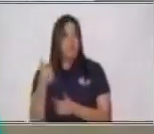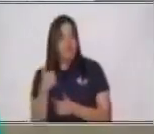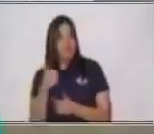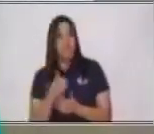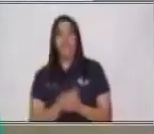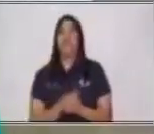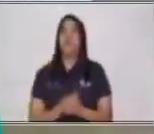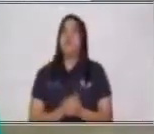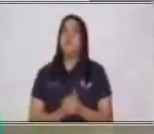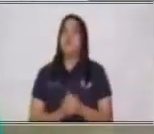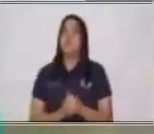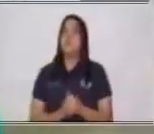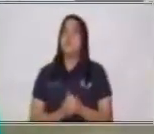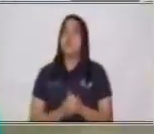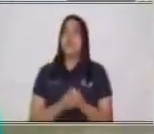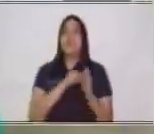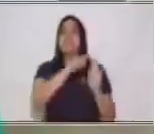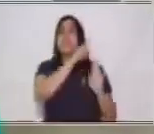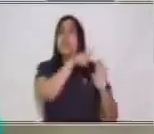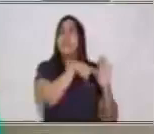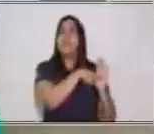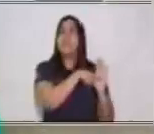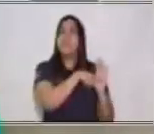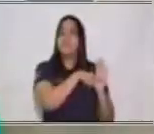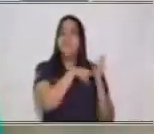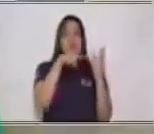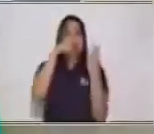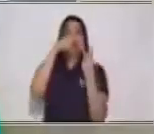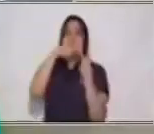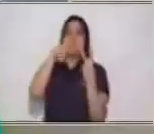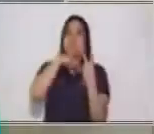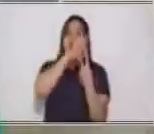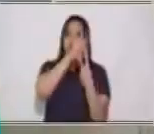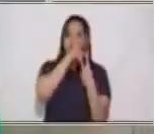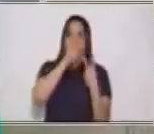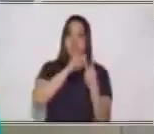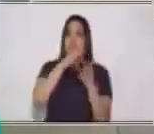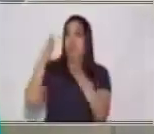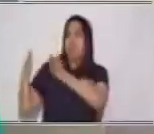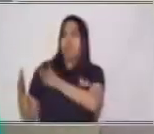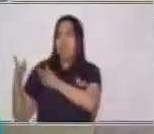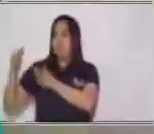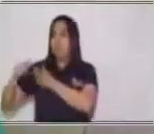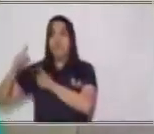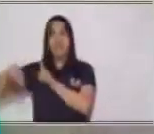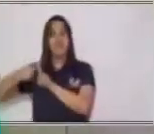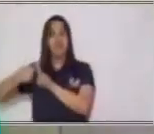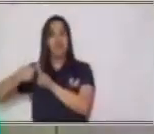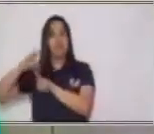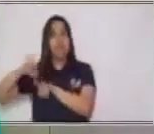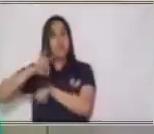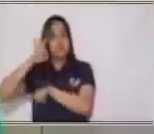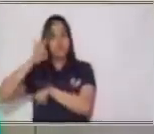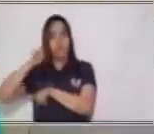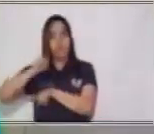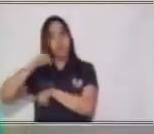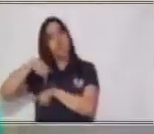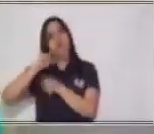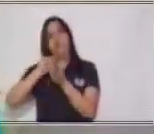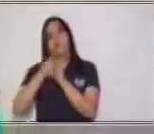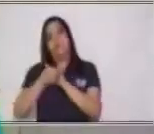concepto, que es resta de cubos. Aquí tenemos suma de cubos, ahora vamos a ir a resta de